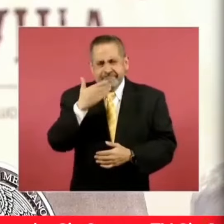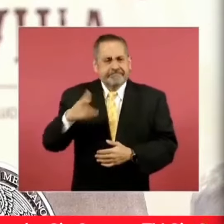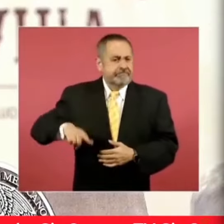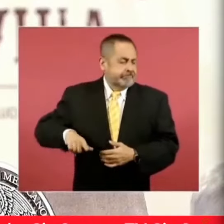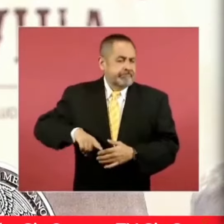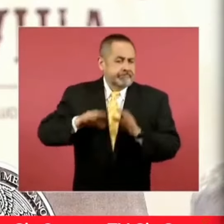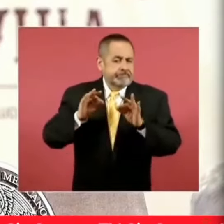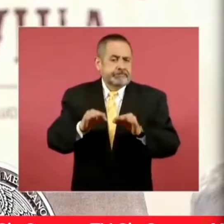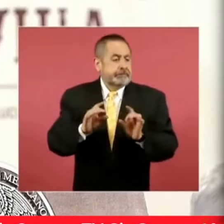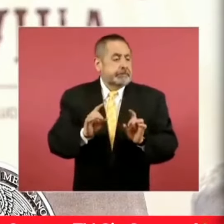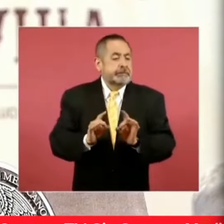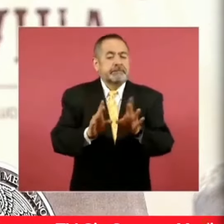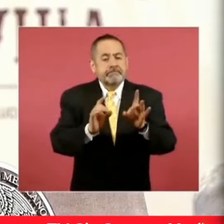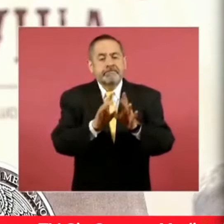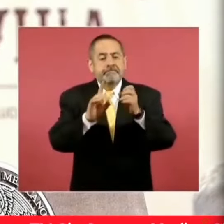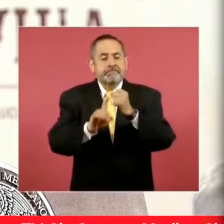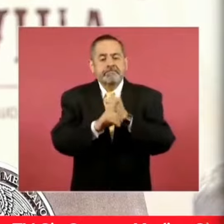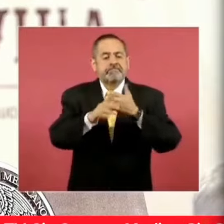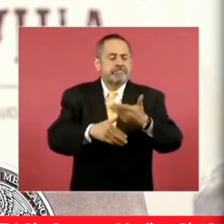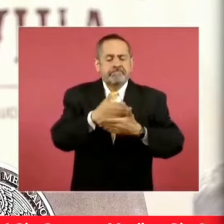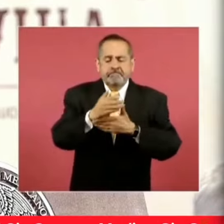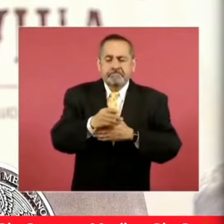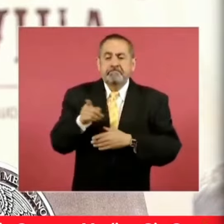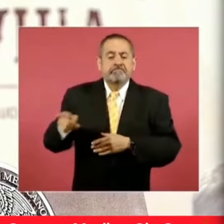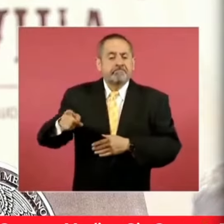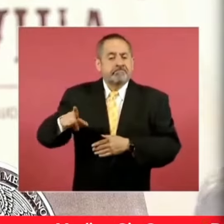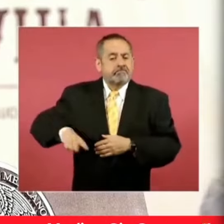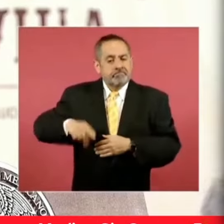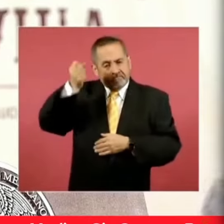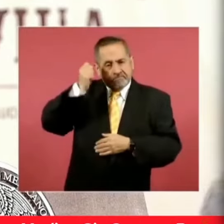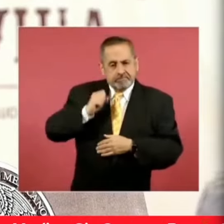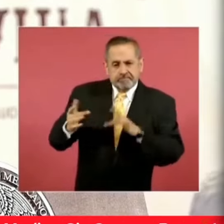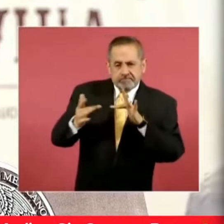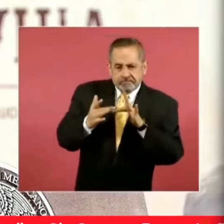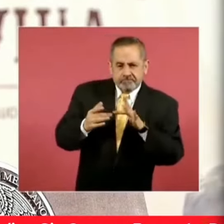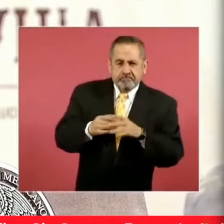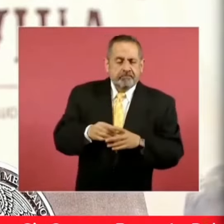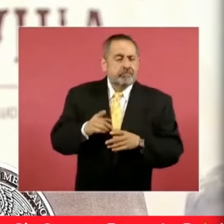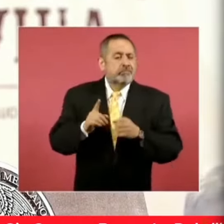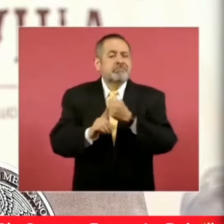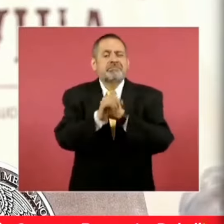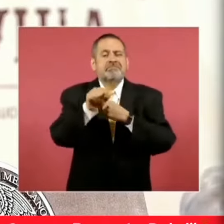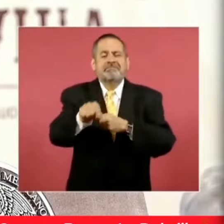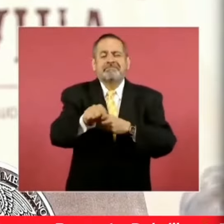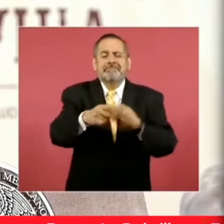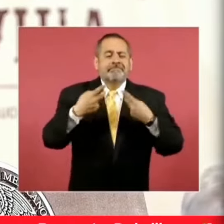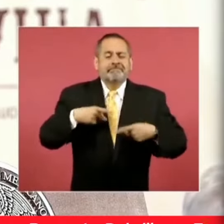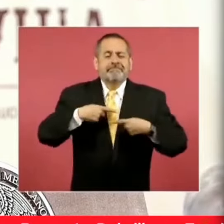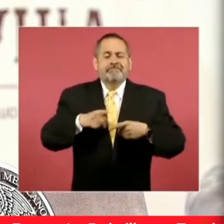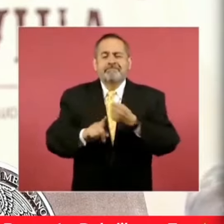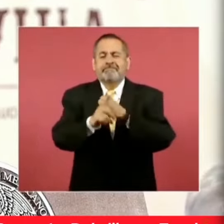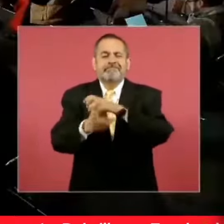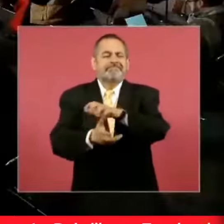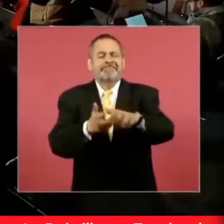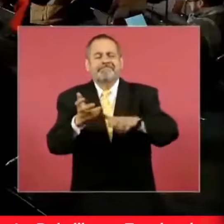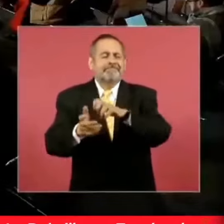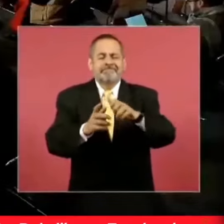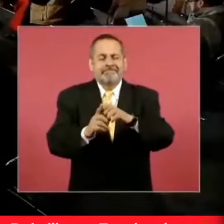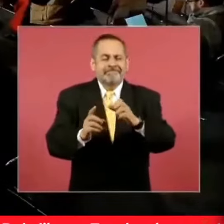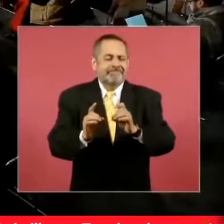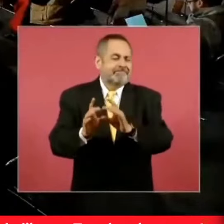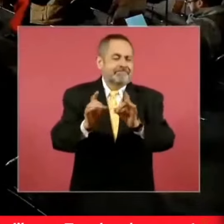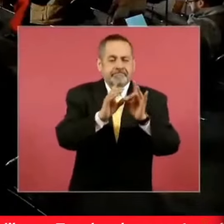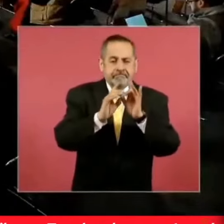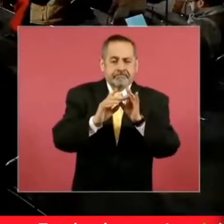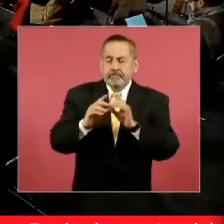durante su desarrollo, en especial los problemas de carácter social. Pero gracias a la participación de ellos